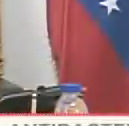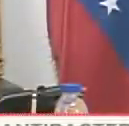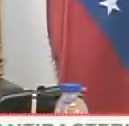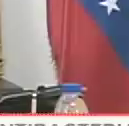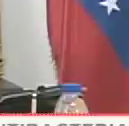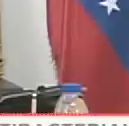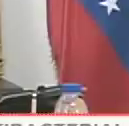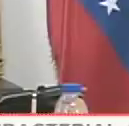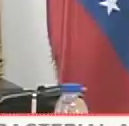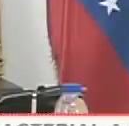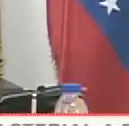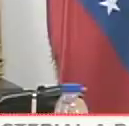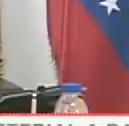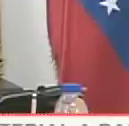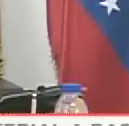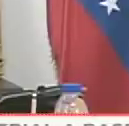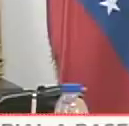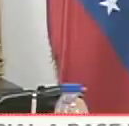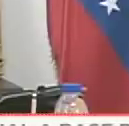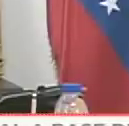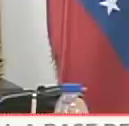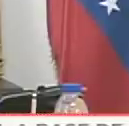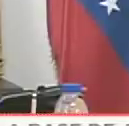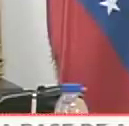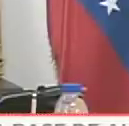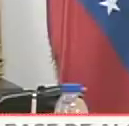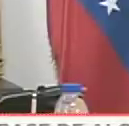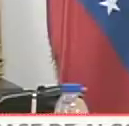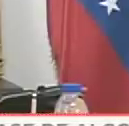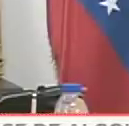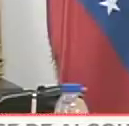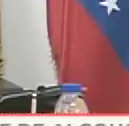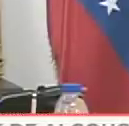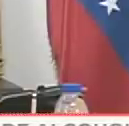Bueno, buenas noches a toda Venezuela. Mi abrazo